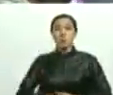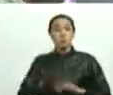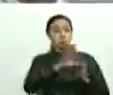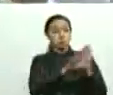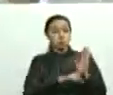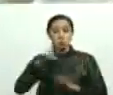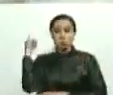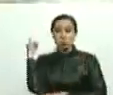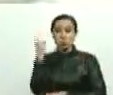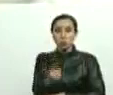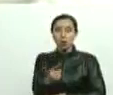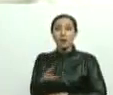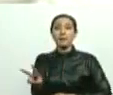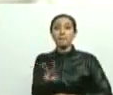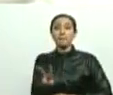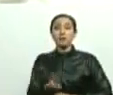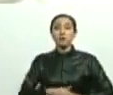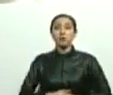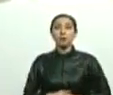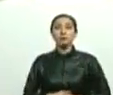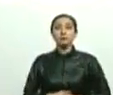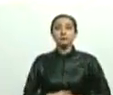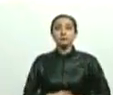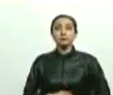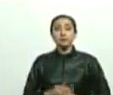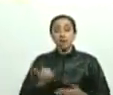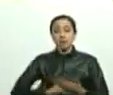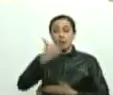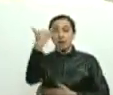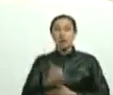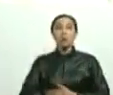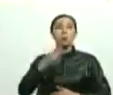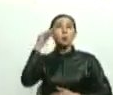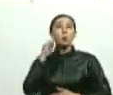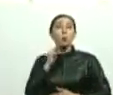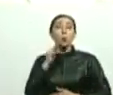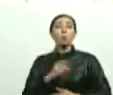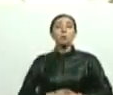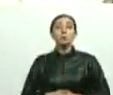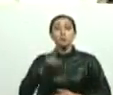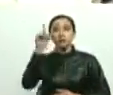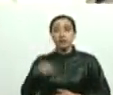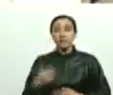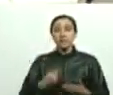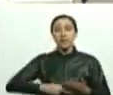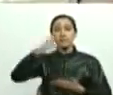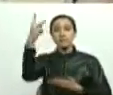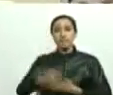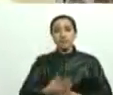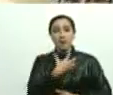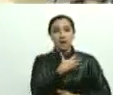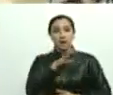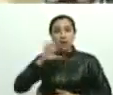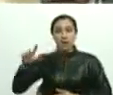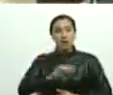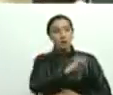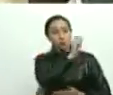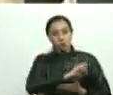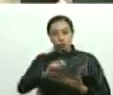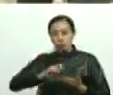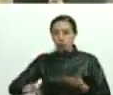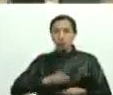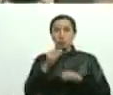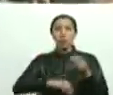de la República Bolivariana de Venezuela y el Proyecto Nacional Simón Bolívar, el Plan de la Patria, escrito en sus líneas históricas